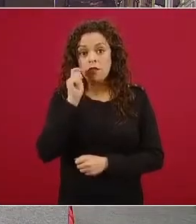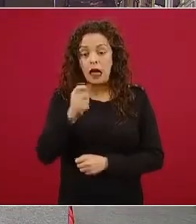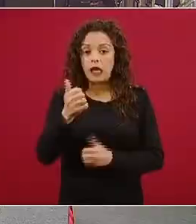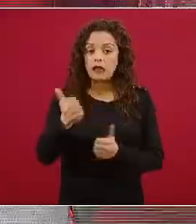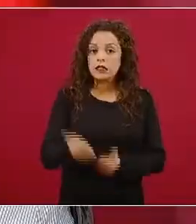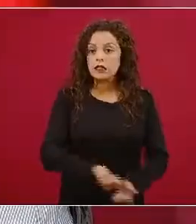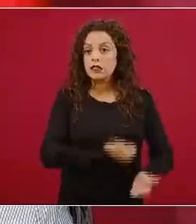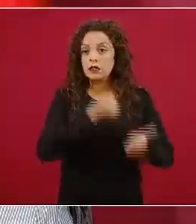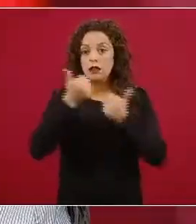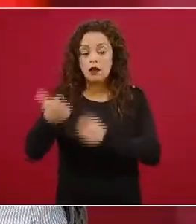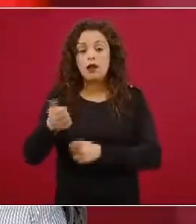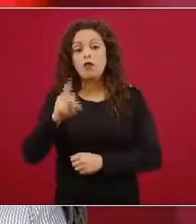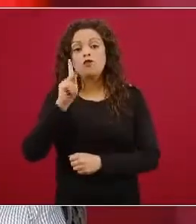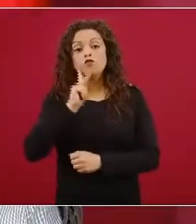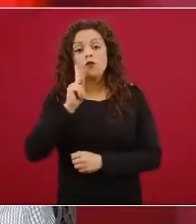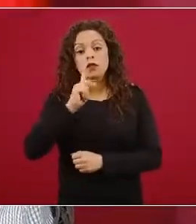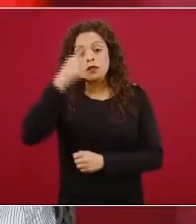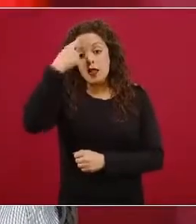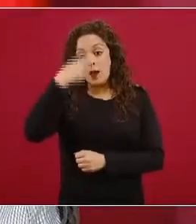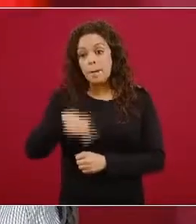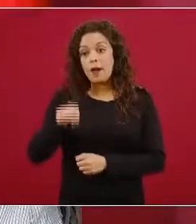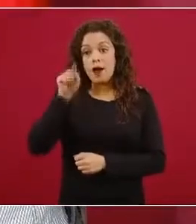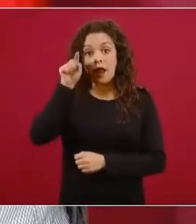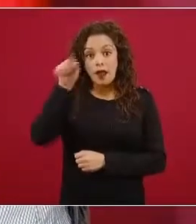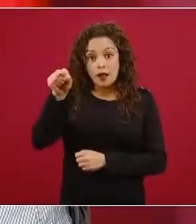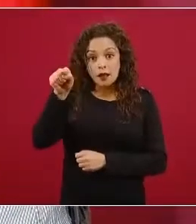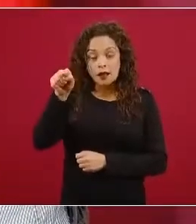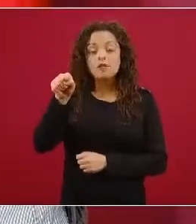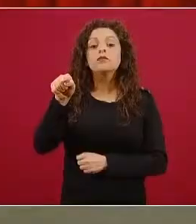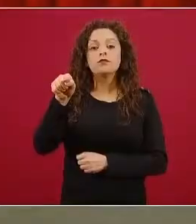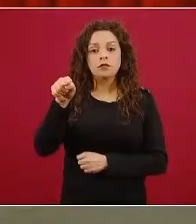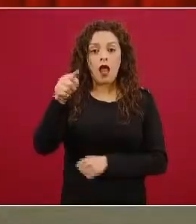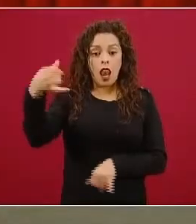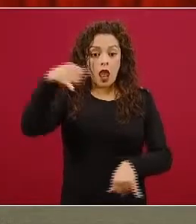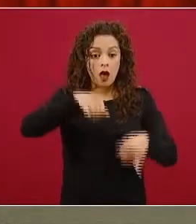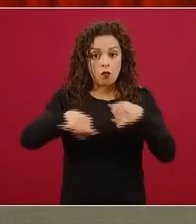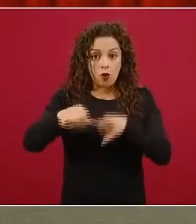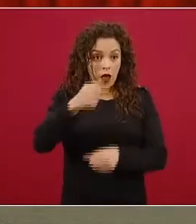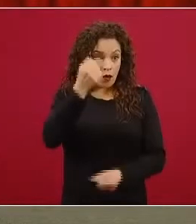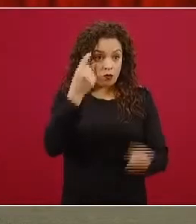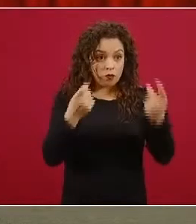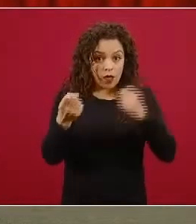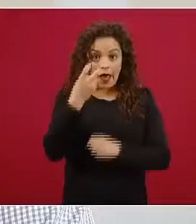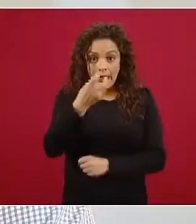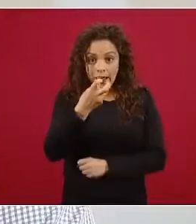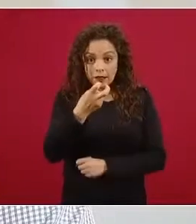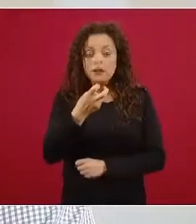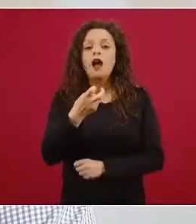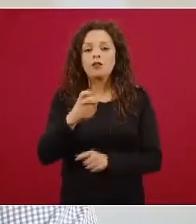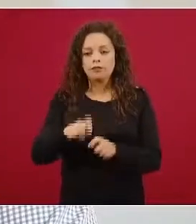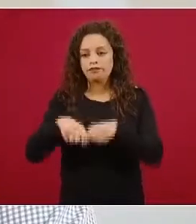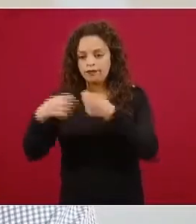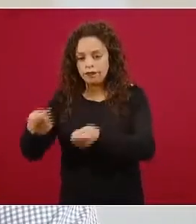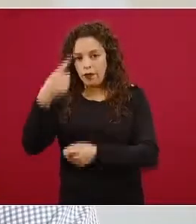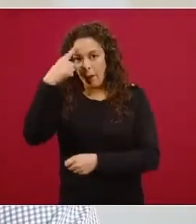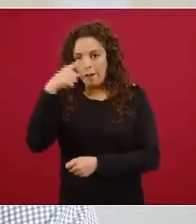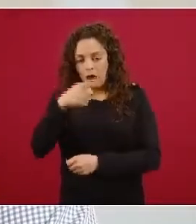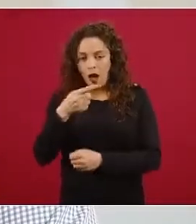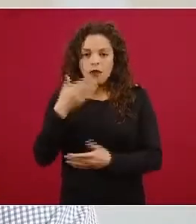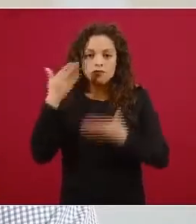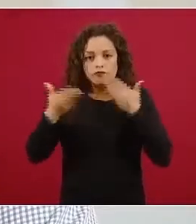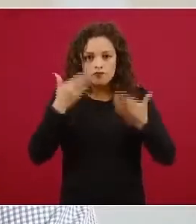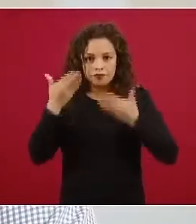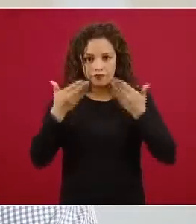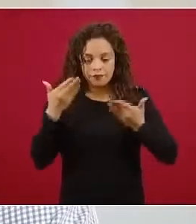enviar esa muestra para que la misma llegue a alguno de estos laboratorios de la red nacional. En el mejor